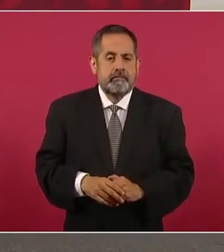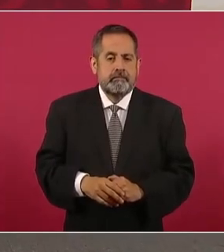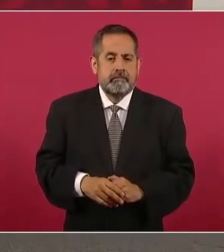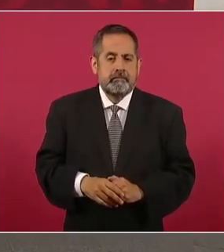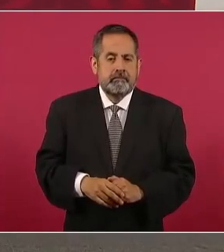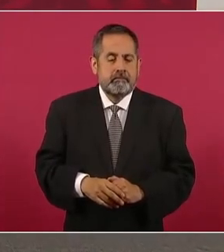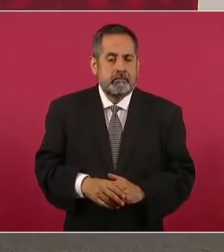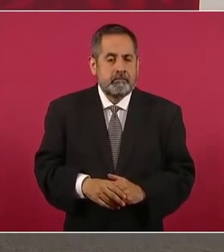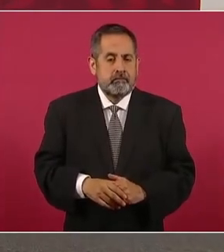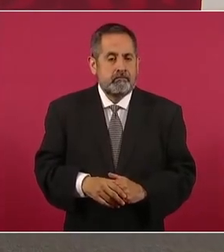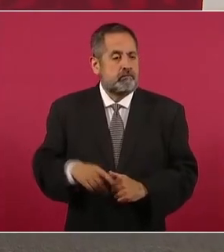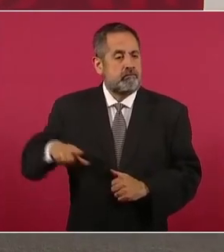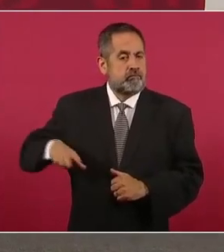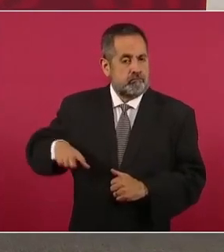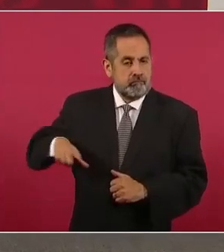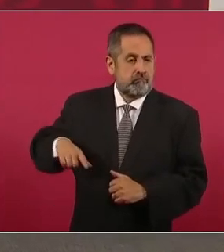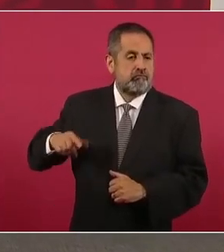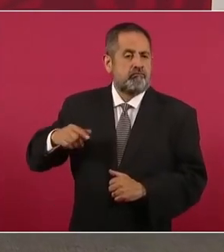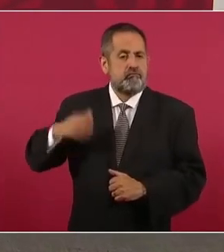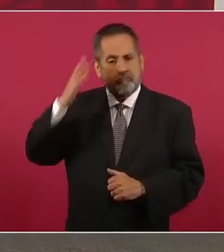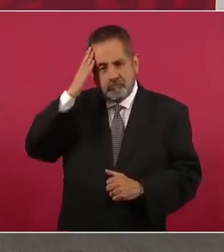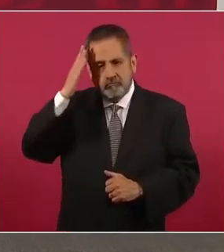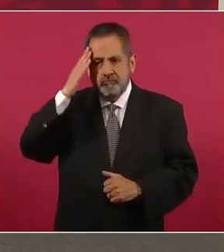un dirigente, un gobernante tiene que estar